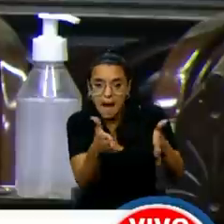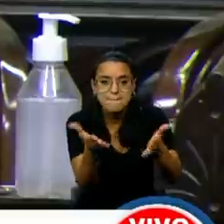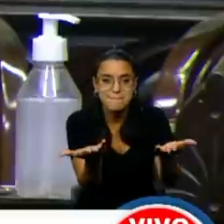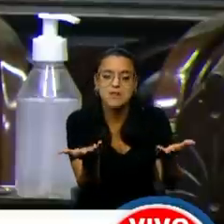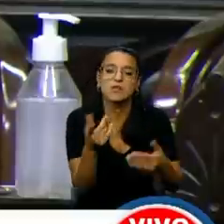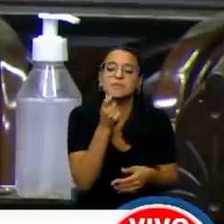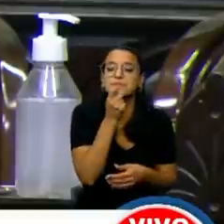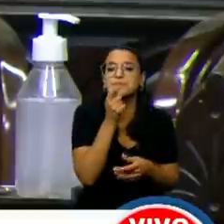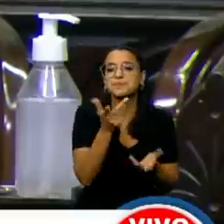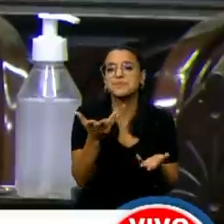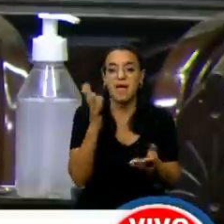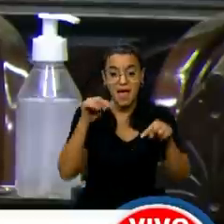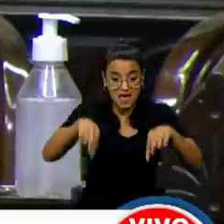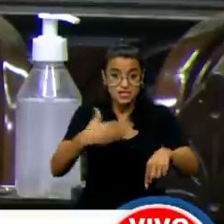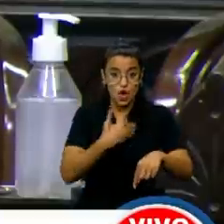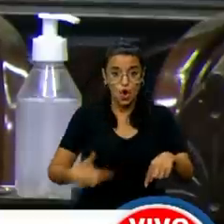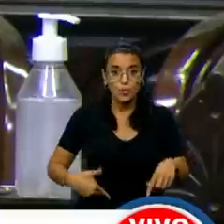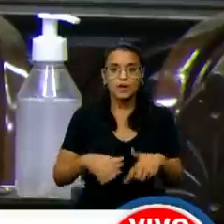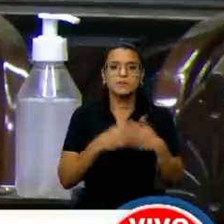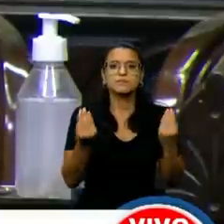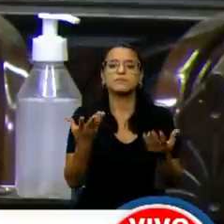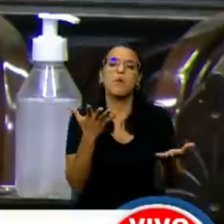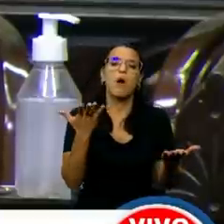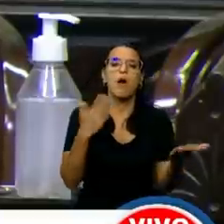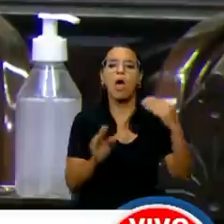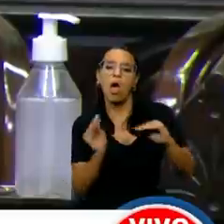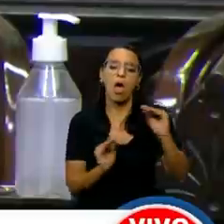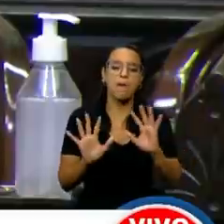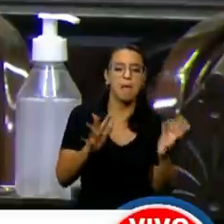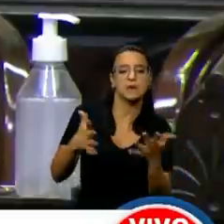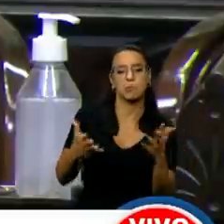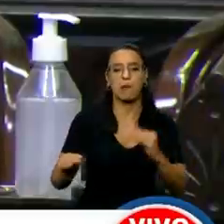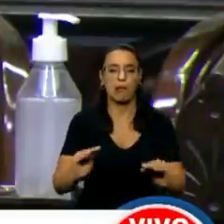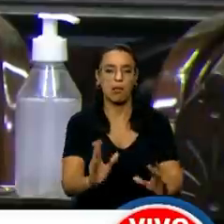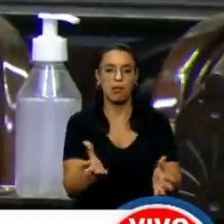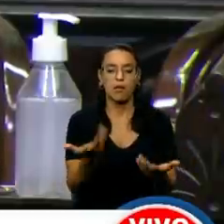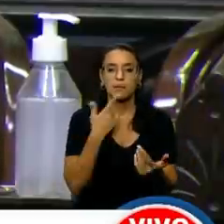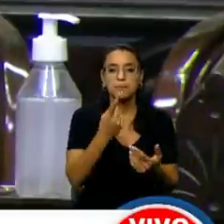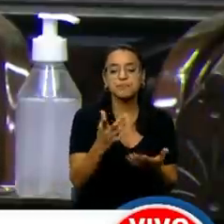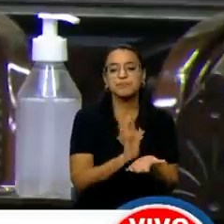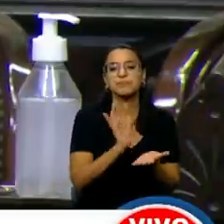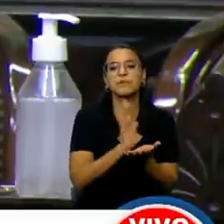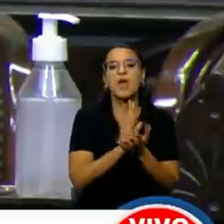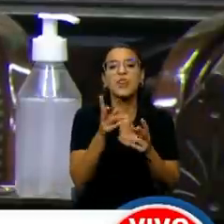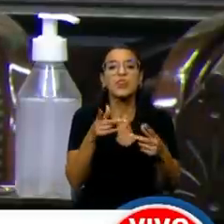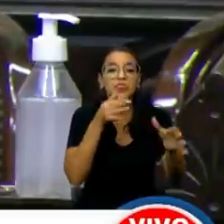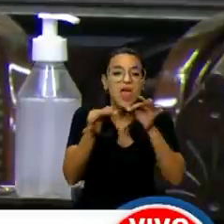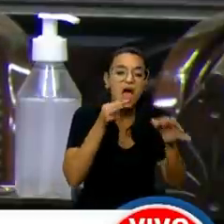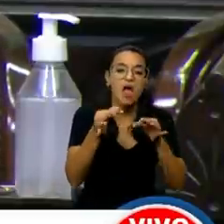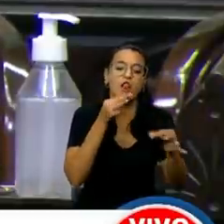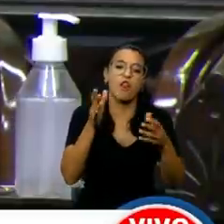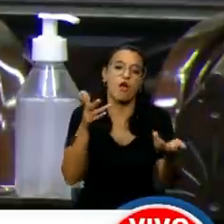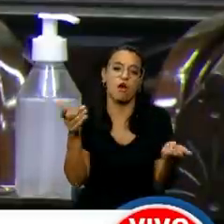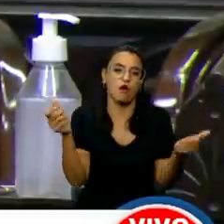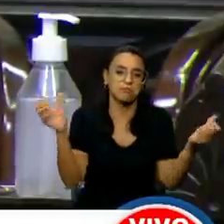hay algo que caracteriza a este gobierno es la improvisación dinamitaron todos los puentes de diálogo esquivan